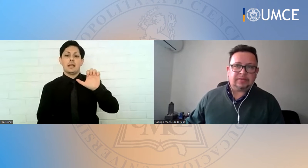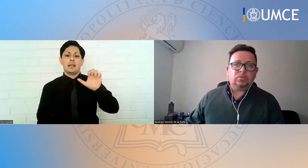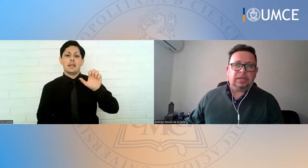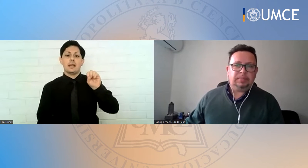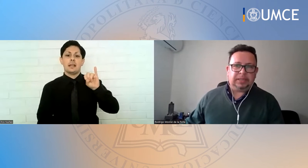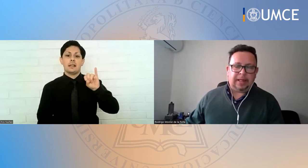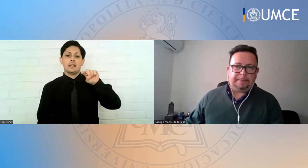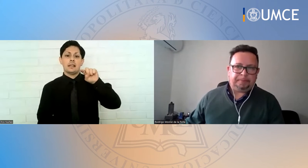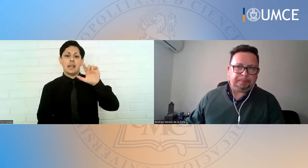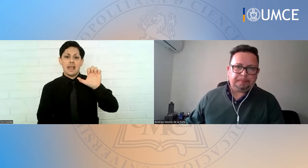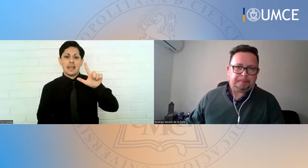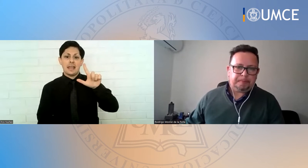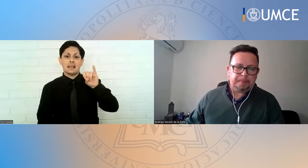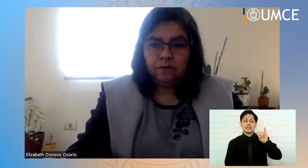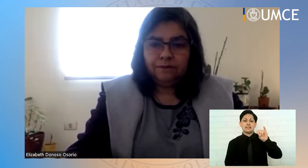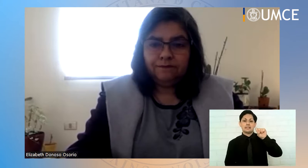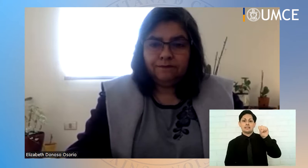nuestra segunda invitada.